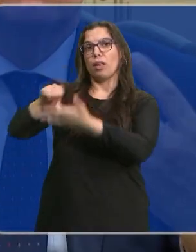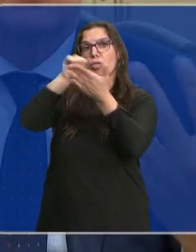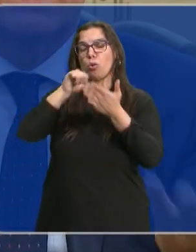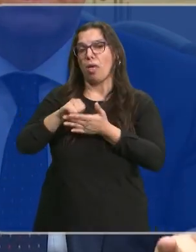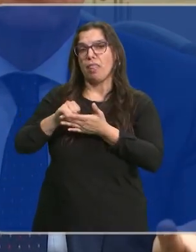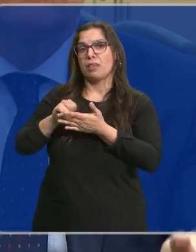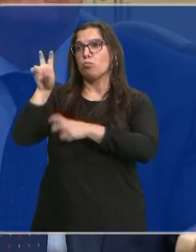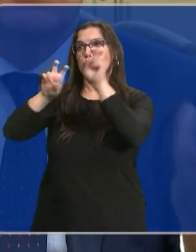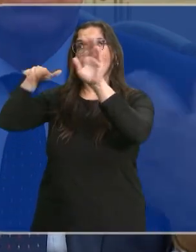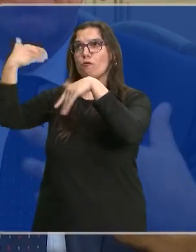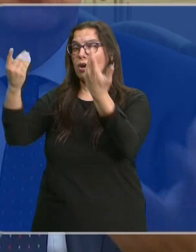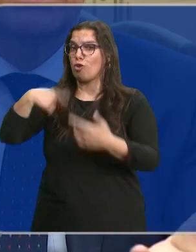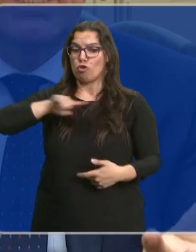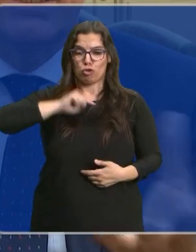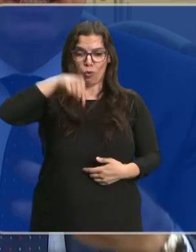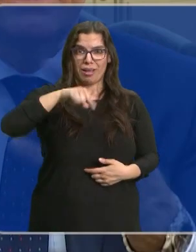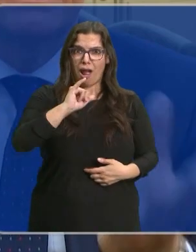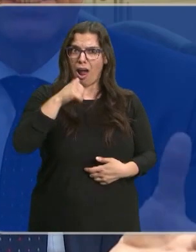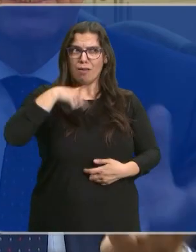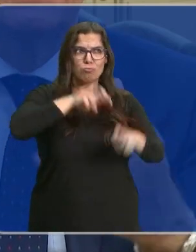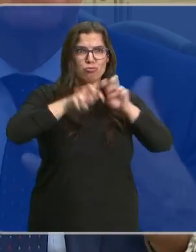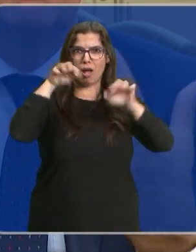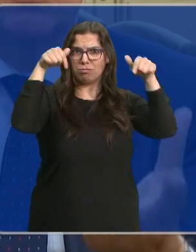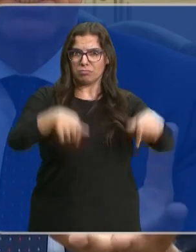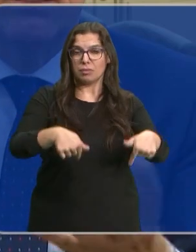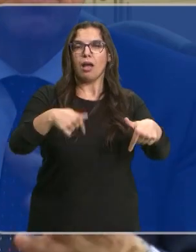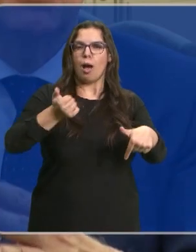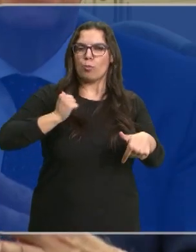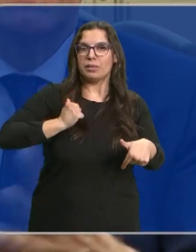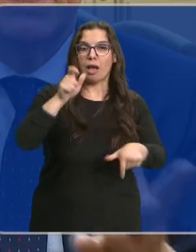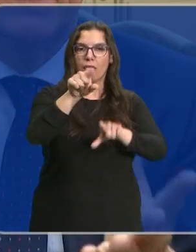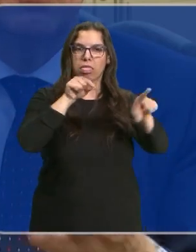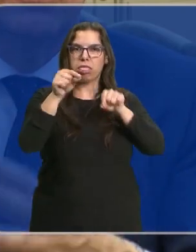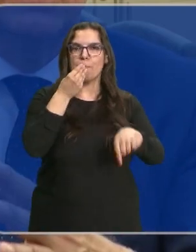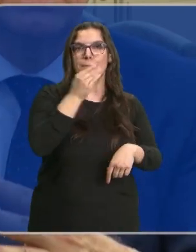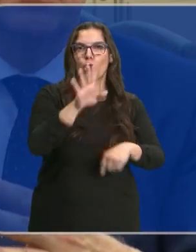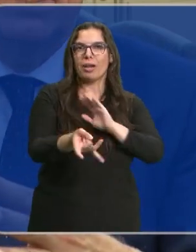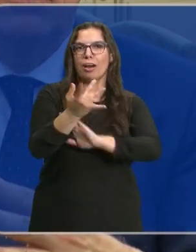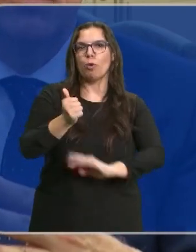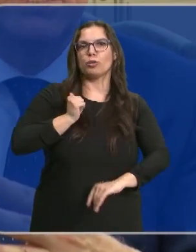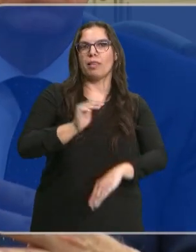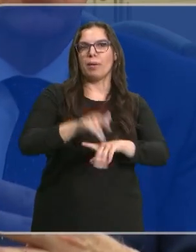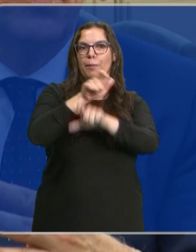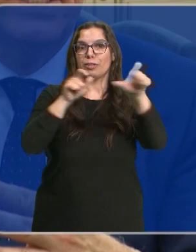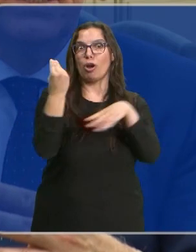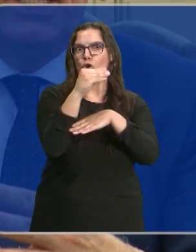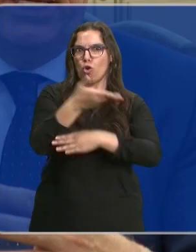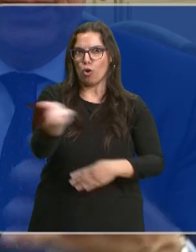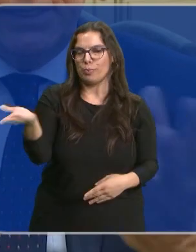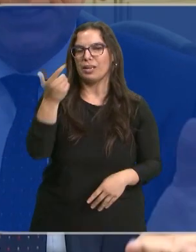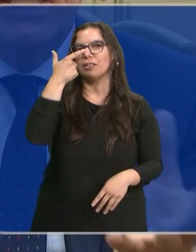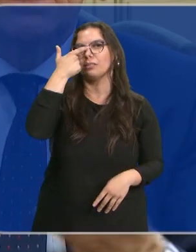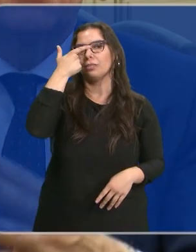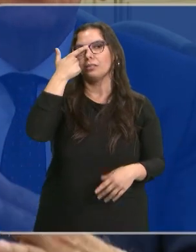no tenemos que ir a buscar el talento fuera, lo tenemos en casa. Se trata de aprovechar lo mejor y de generar oportunidades para los más jóvenes